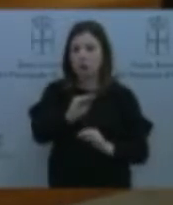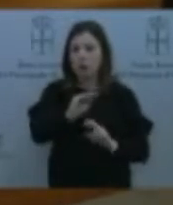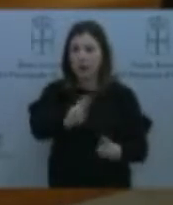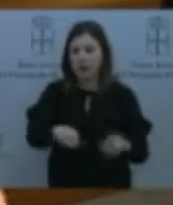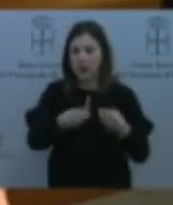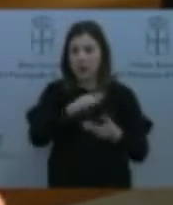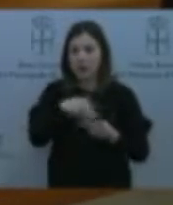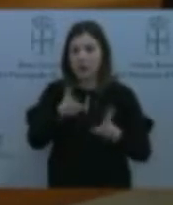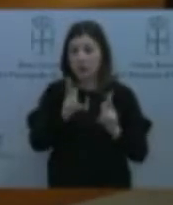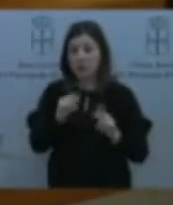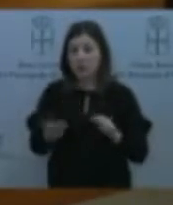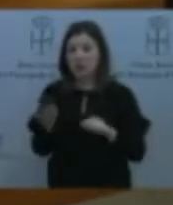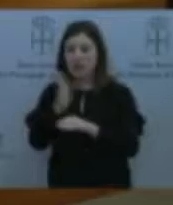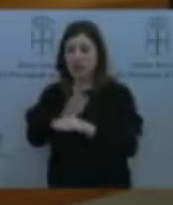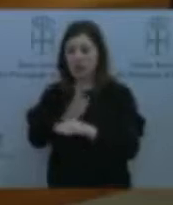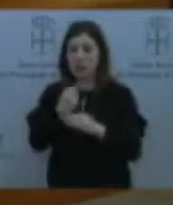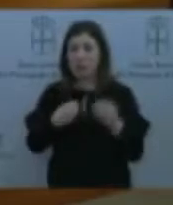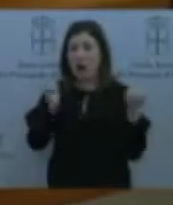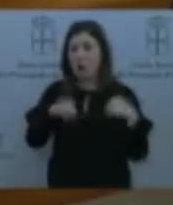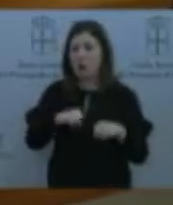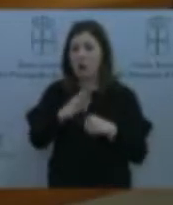que incumplieron, no son los únicos.